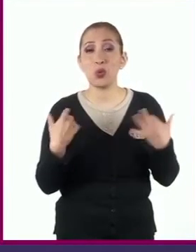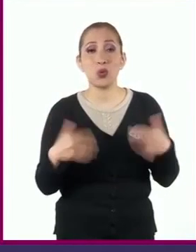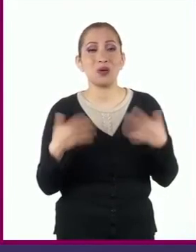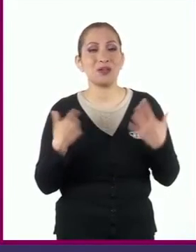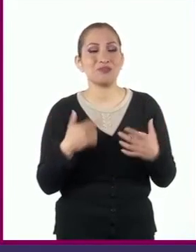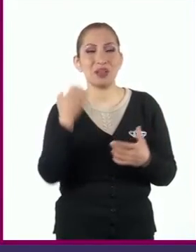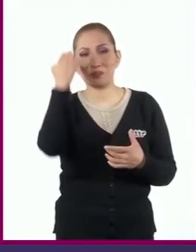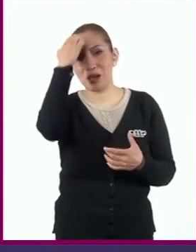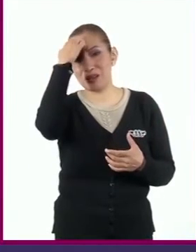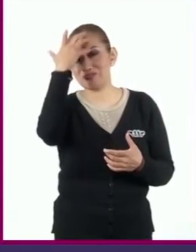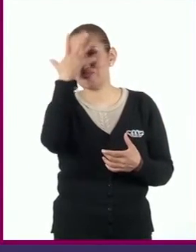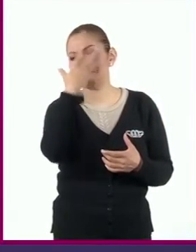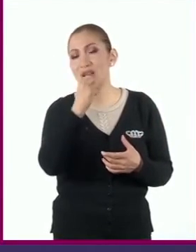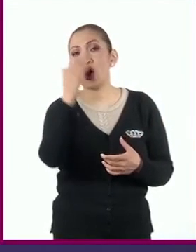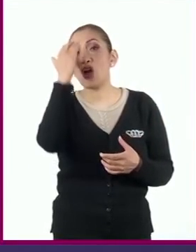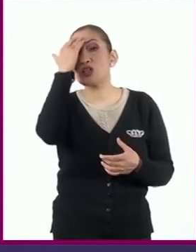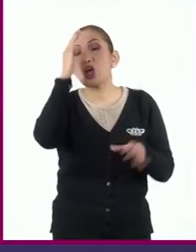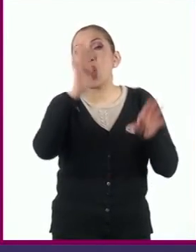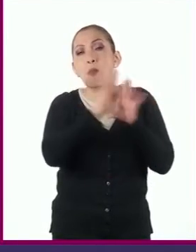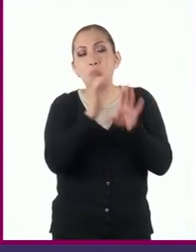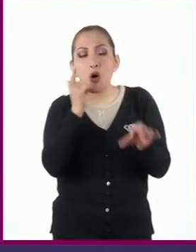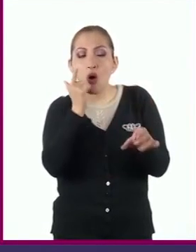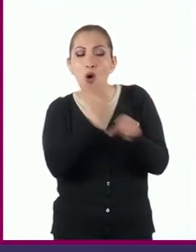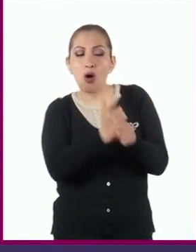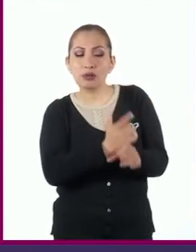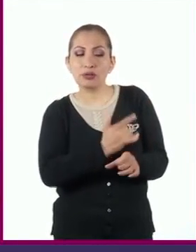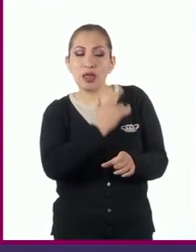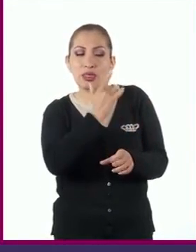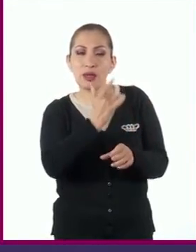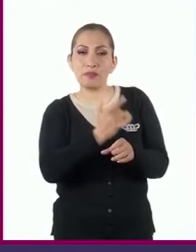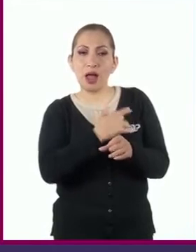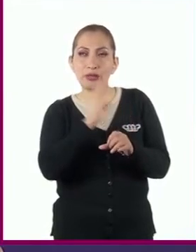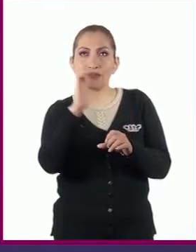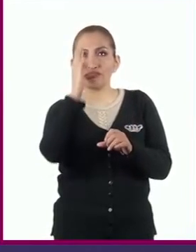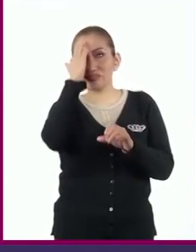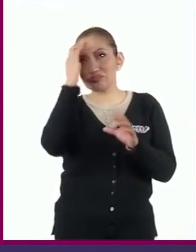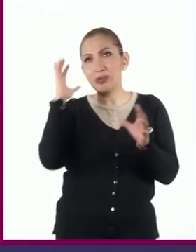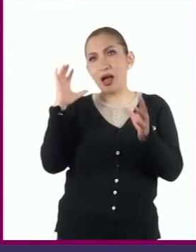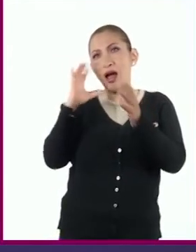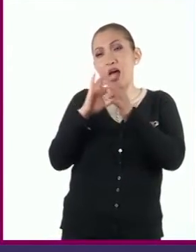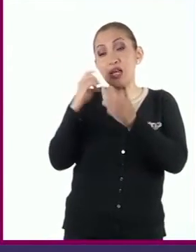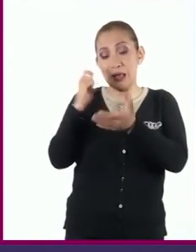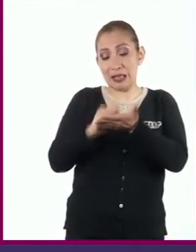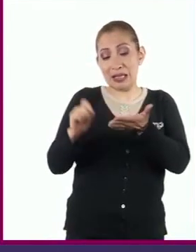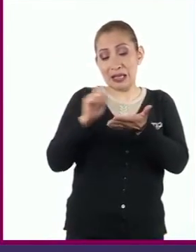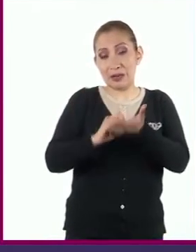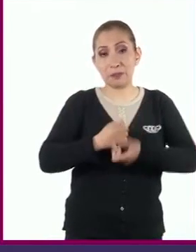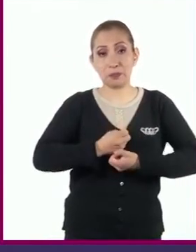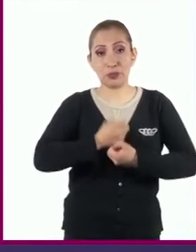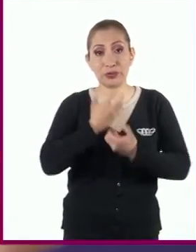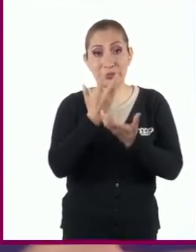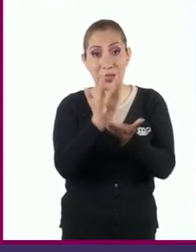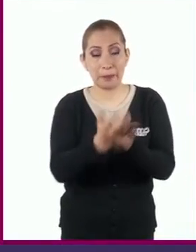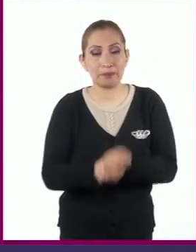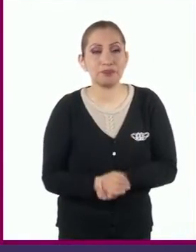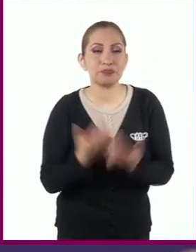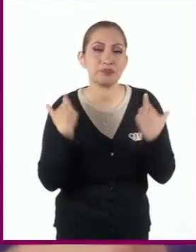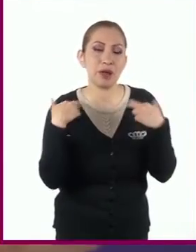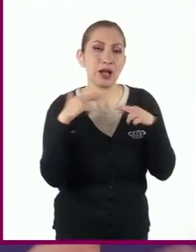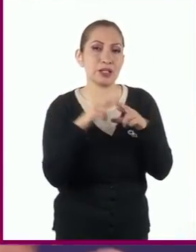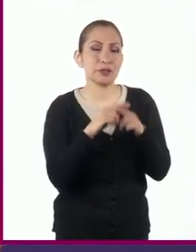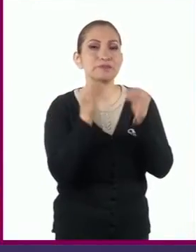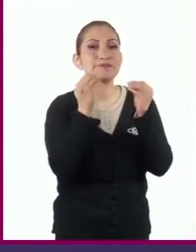grata experiencia conocer cómo identificar los sentimientos que evocan los autores en sus obras poéticas.